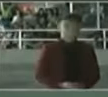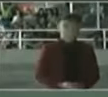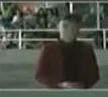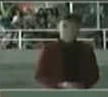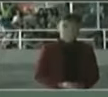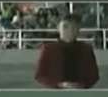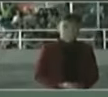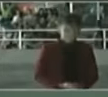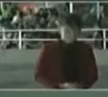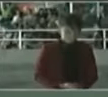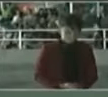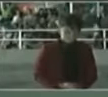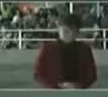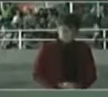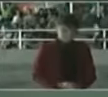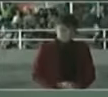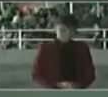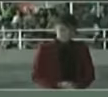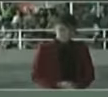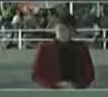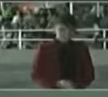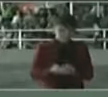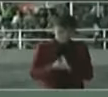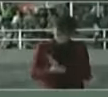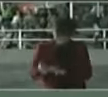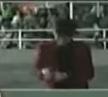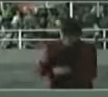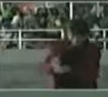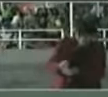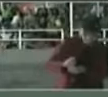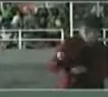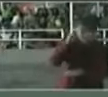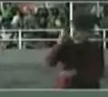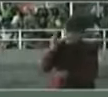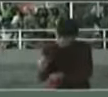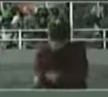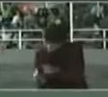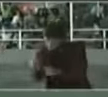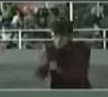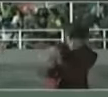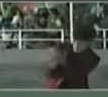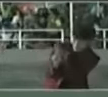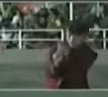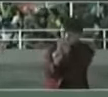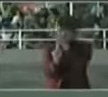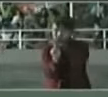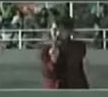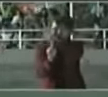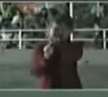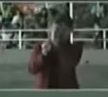Saldrá una vara del tronco de Isaí y un vástago retoñará de sus raíces.